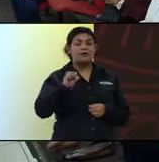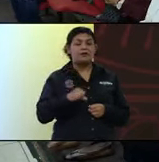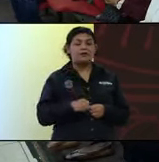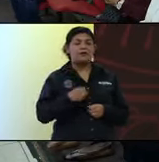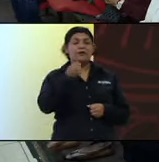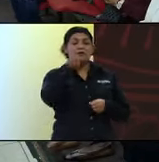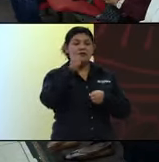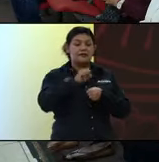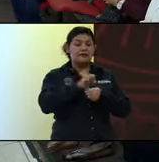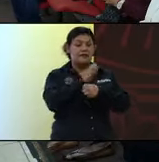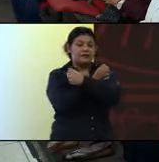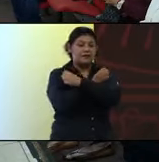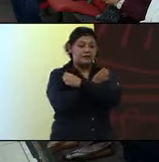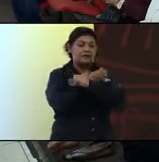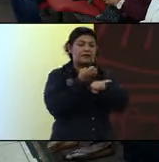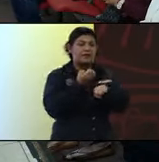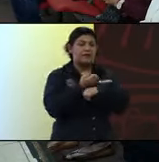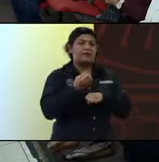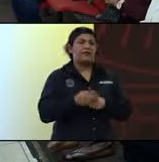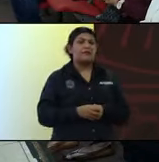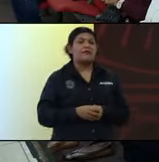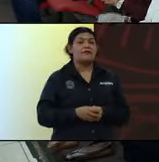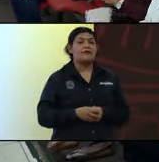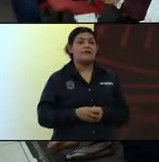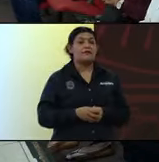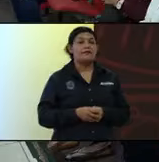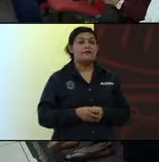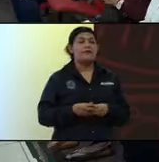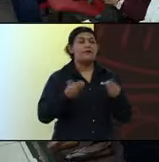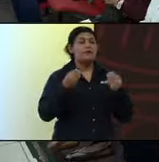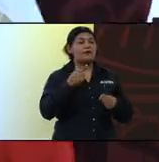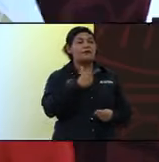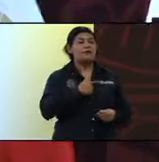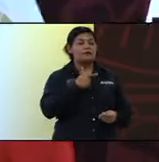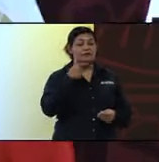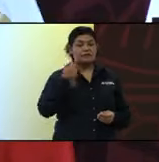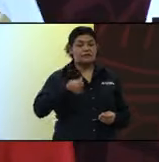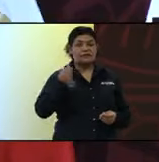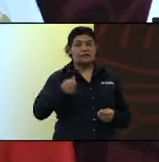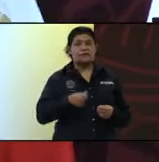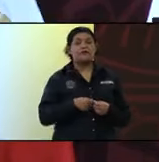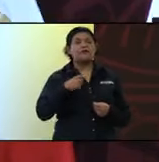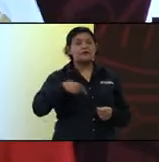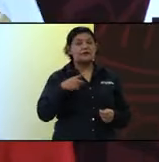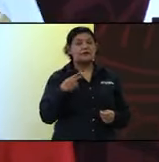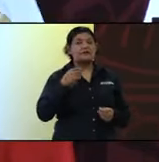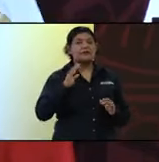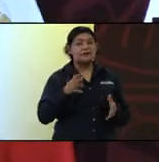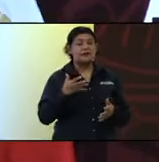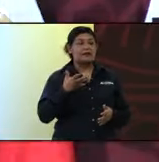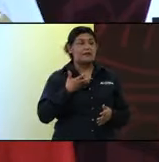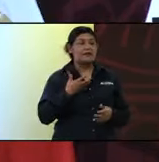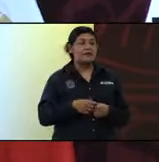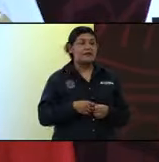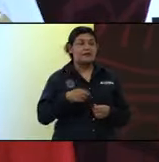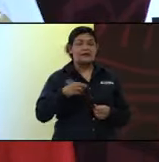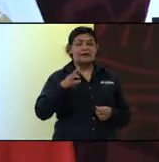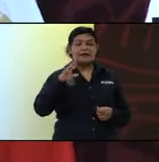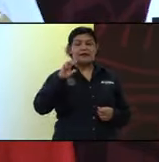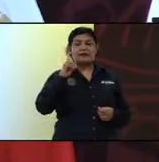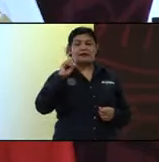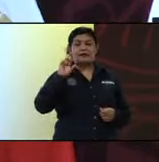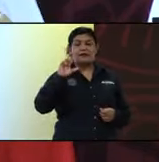de la Secretaría de Educación del Estado. Gracias, Jorge Luis, es un gusto saludarte. Y pues tenemos también ya aquí a la regidora Dora